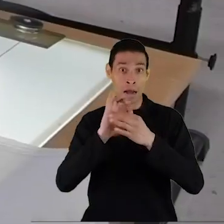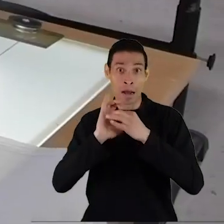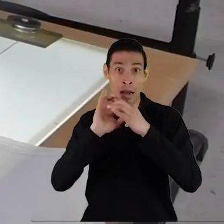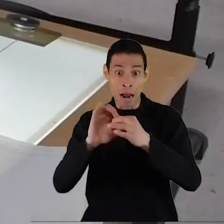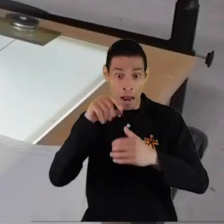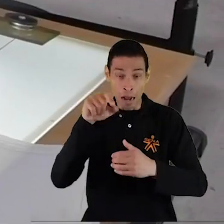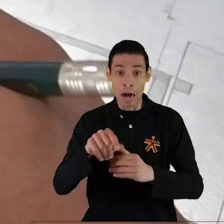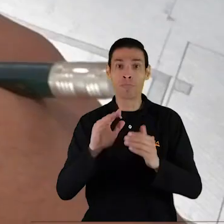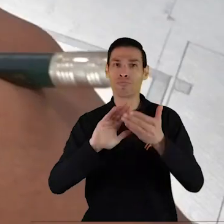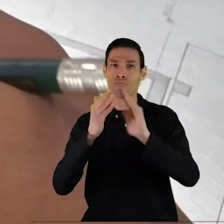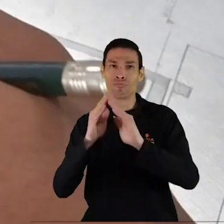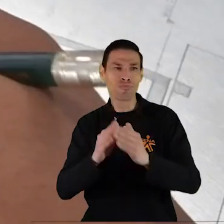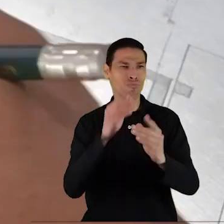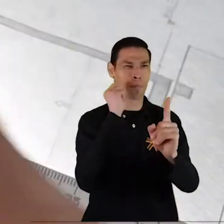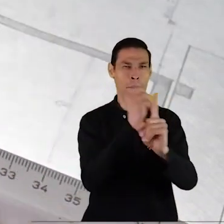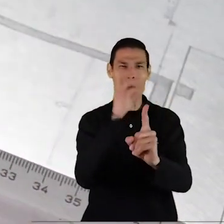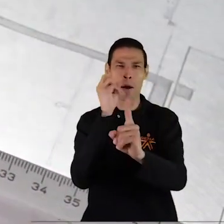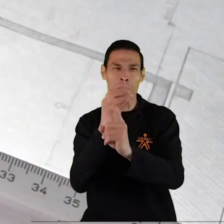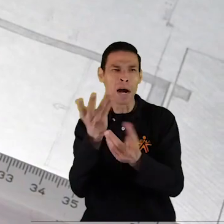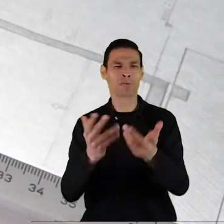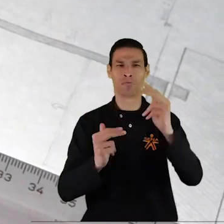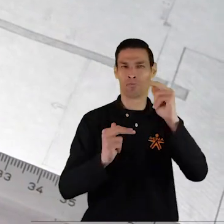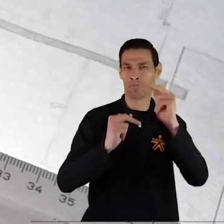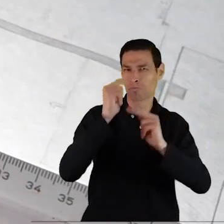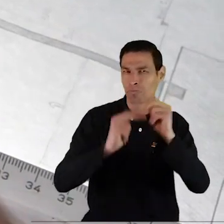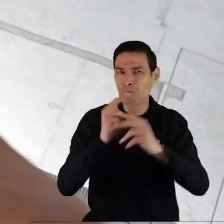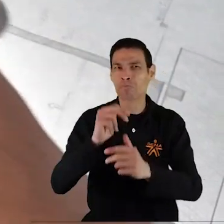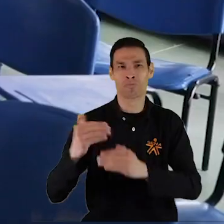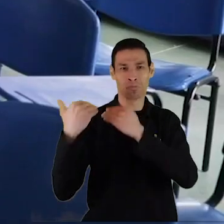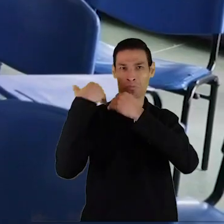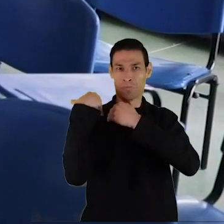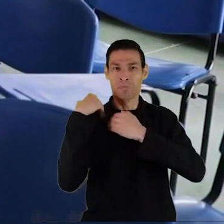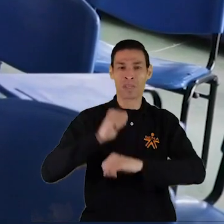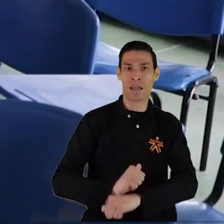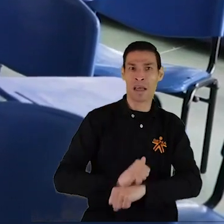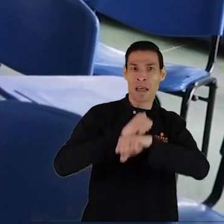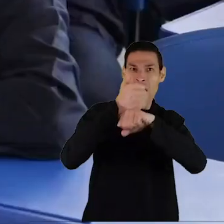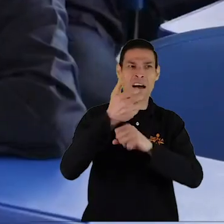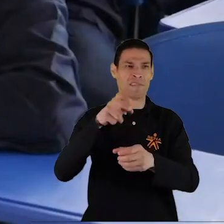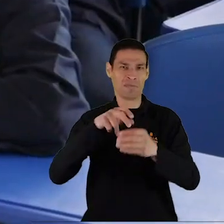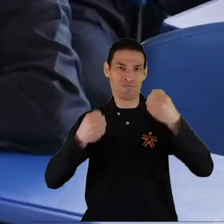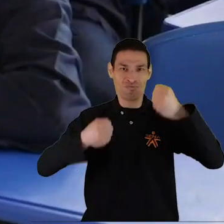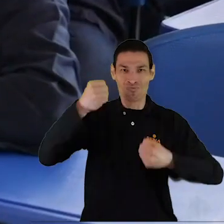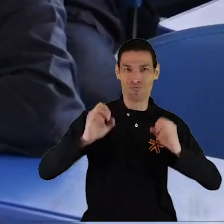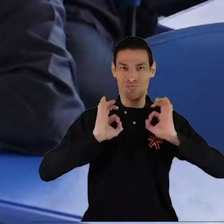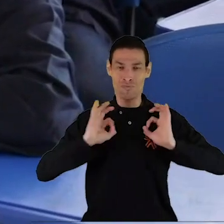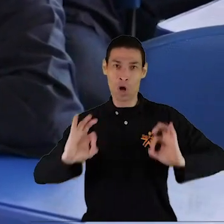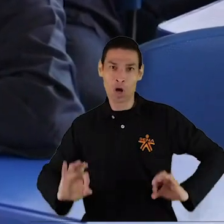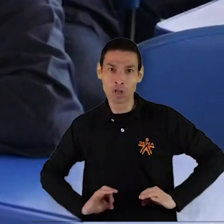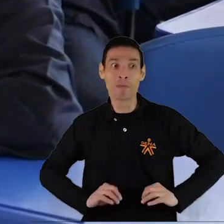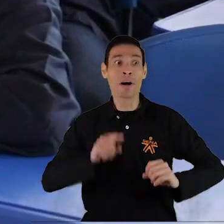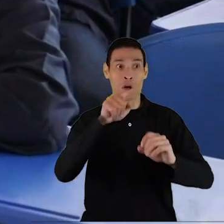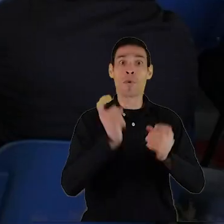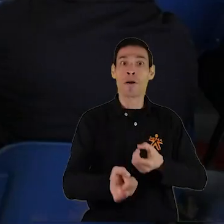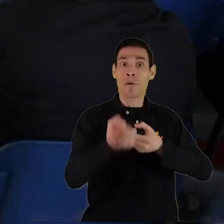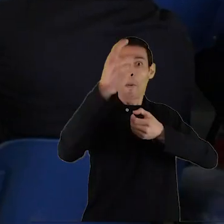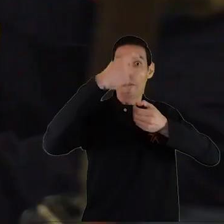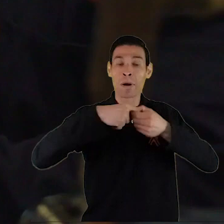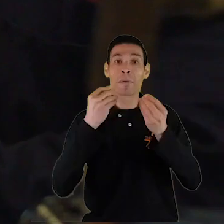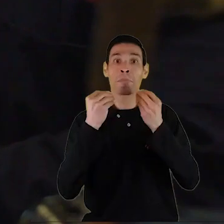próximos 4 años, con esta alianza, los colaboradores de Corona y otras comunidades que impacta como maestros de